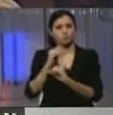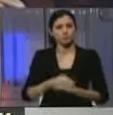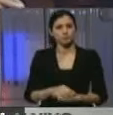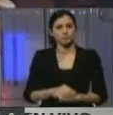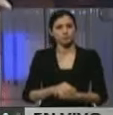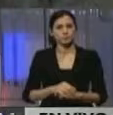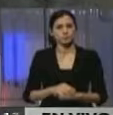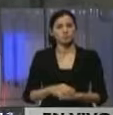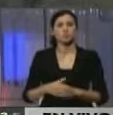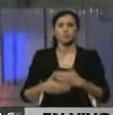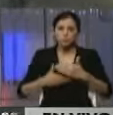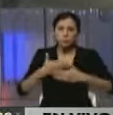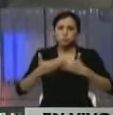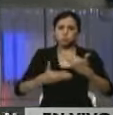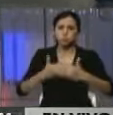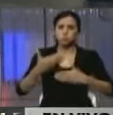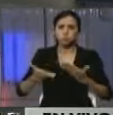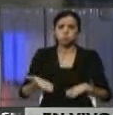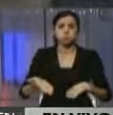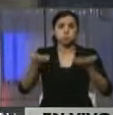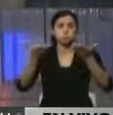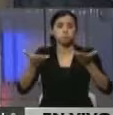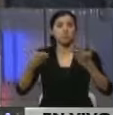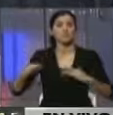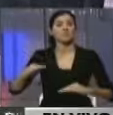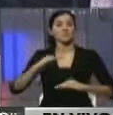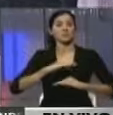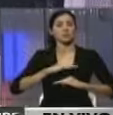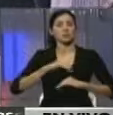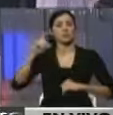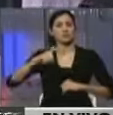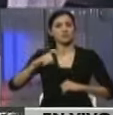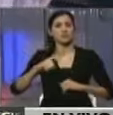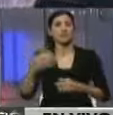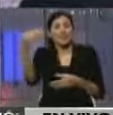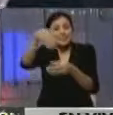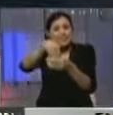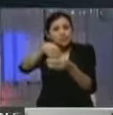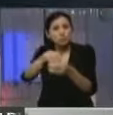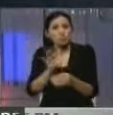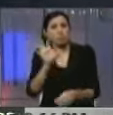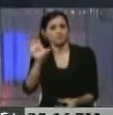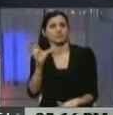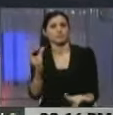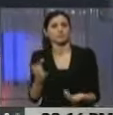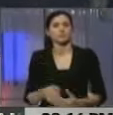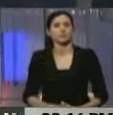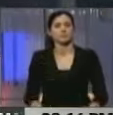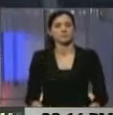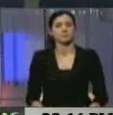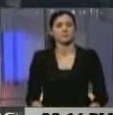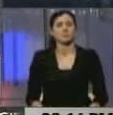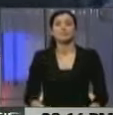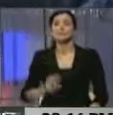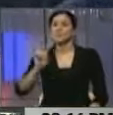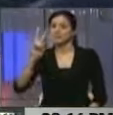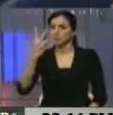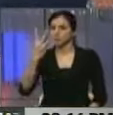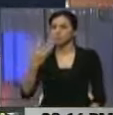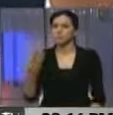un crecimiento de sus capacidades de satisfacción de las necesidades internas del país. En segundo